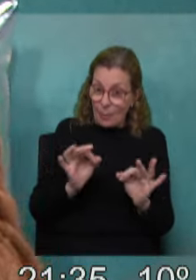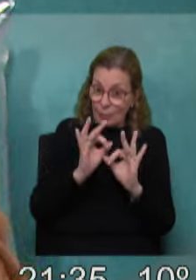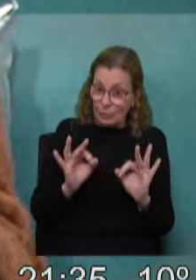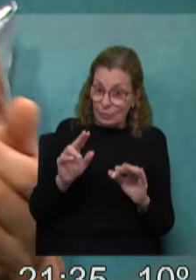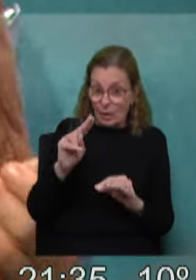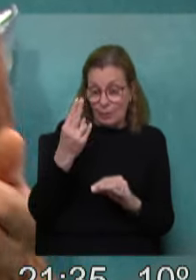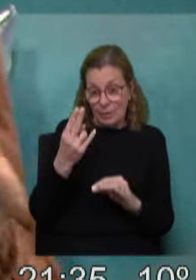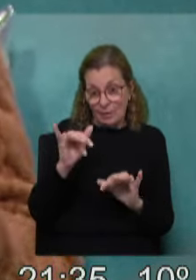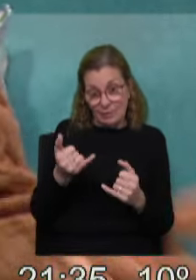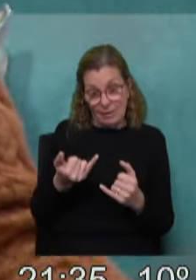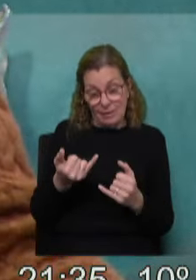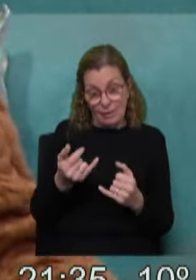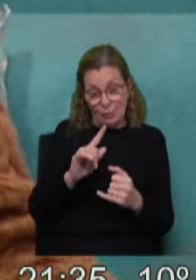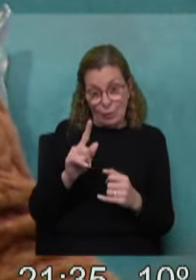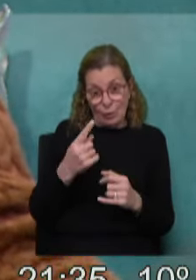Uruguay, ya